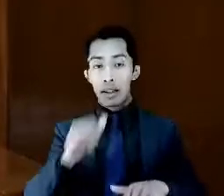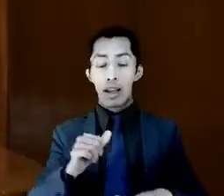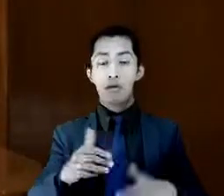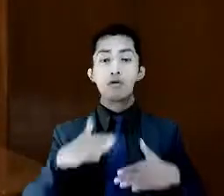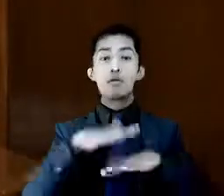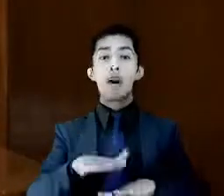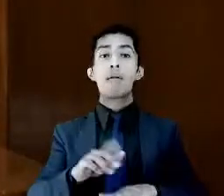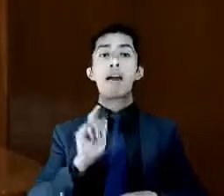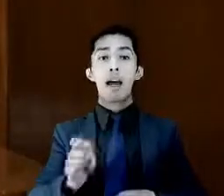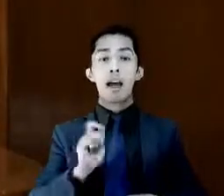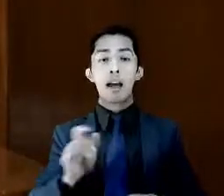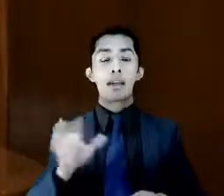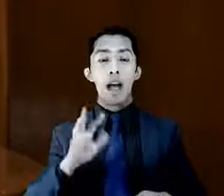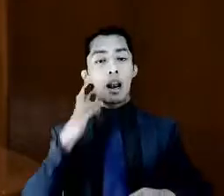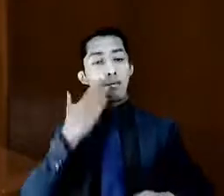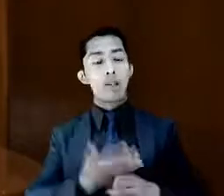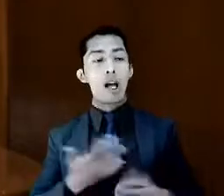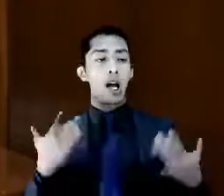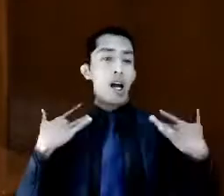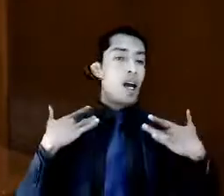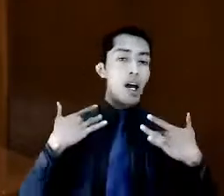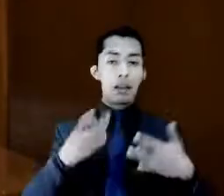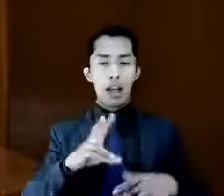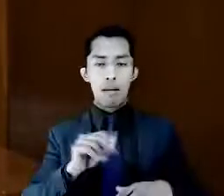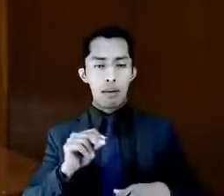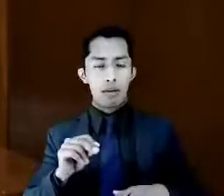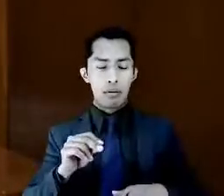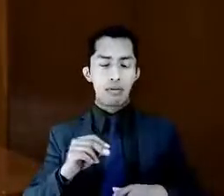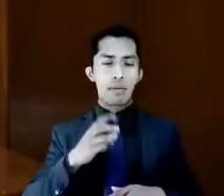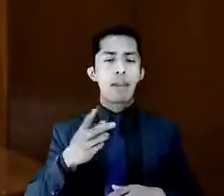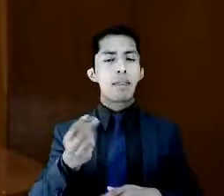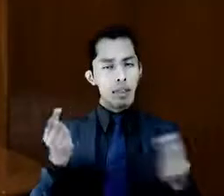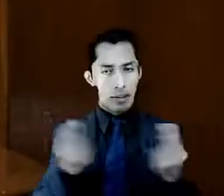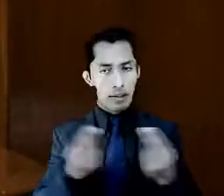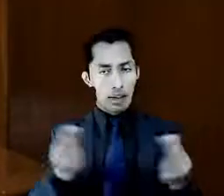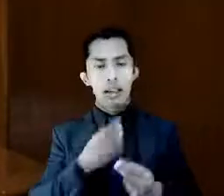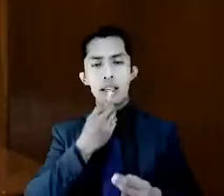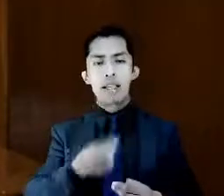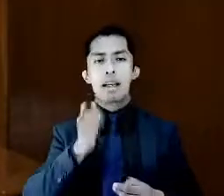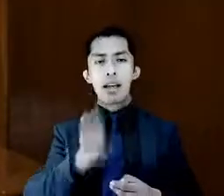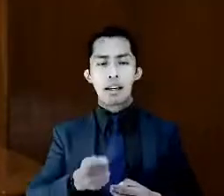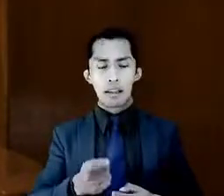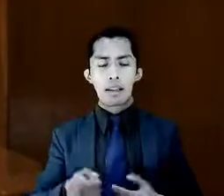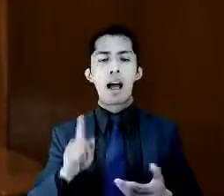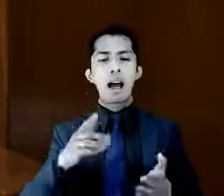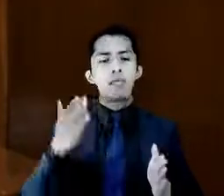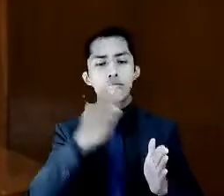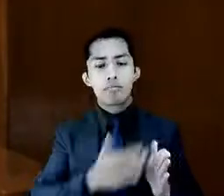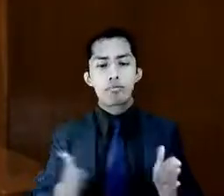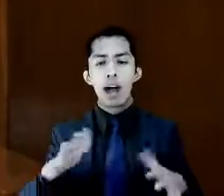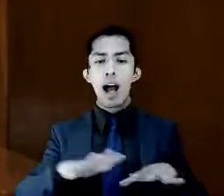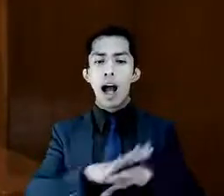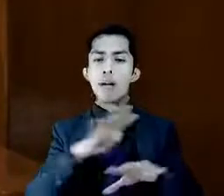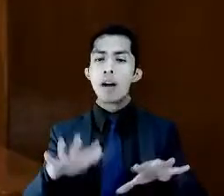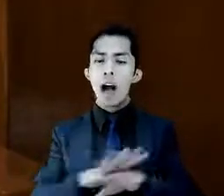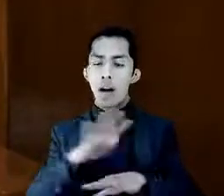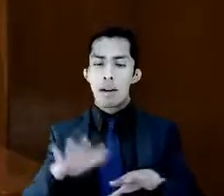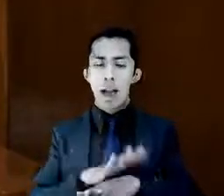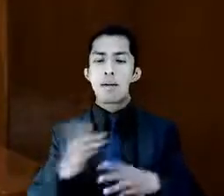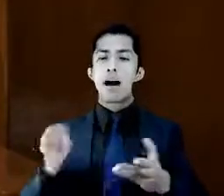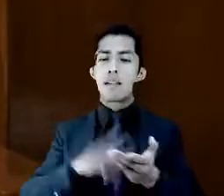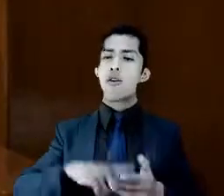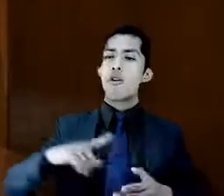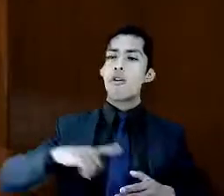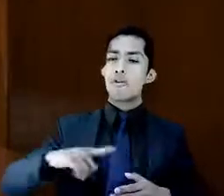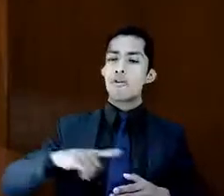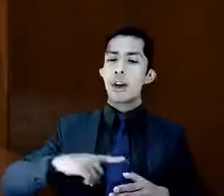evasión de responsabilidades en esta materia. Es necesario decir que los tiempos de transformación de la vida pública del